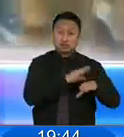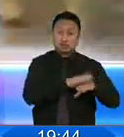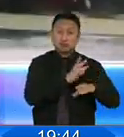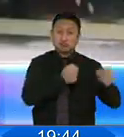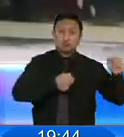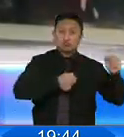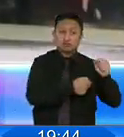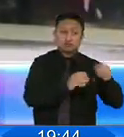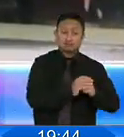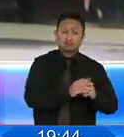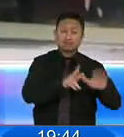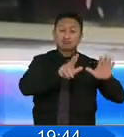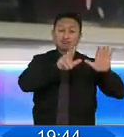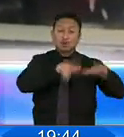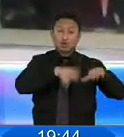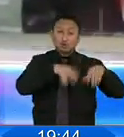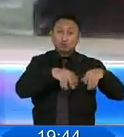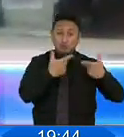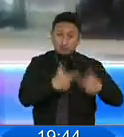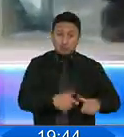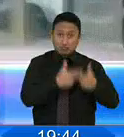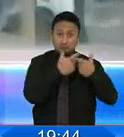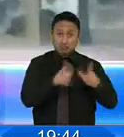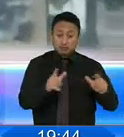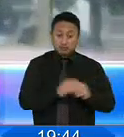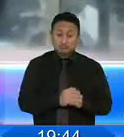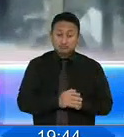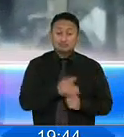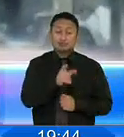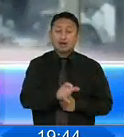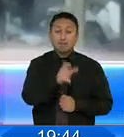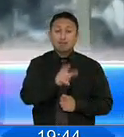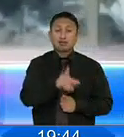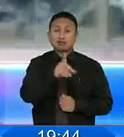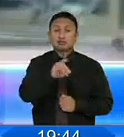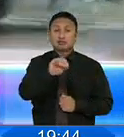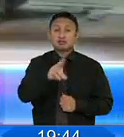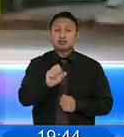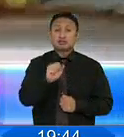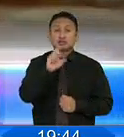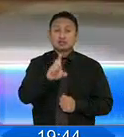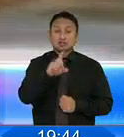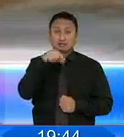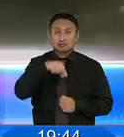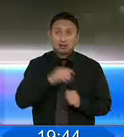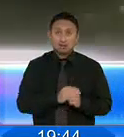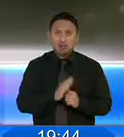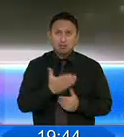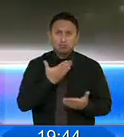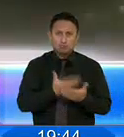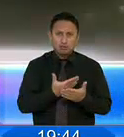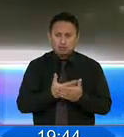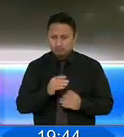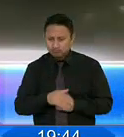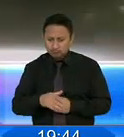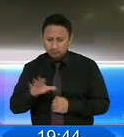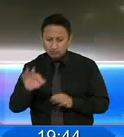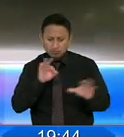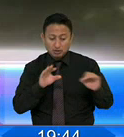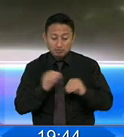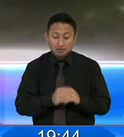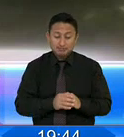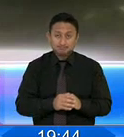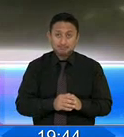que hace 8 meses recuperó su libertad. En la escena, agentes de la DINASED y criminalística levantaron algunos indicios balísticos como vainas